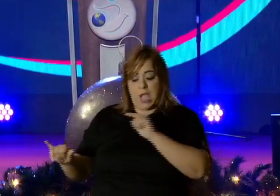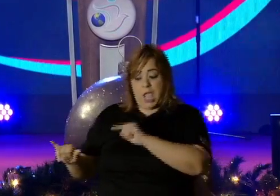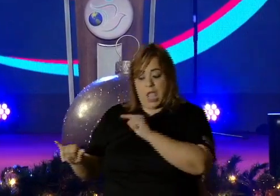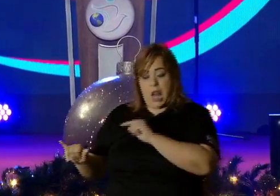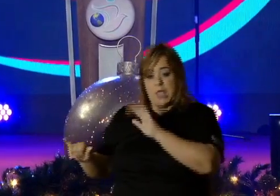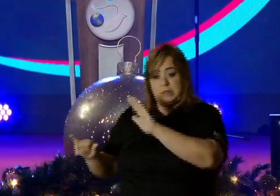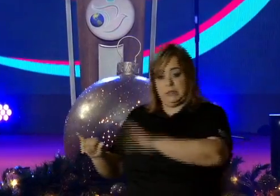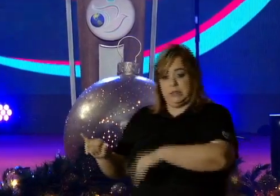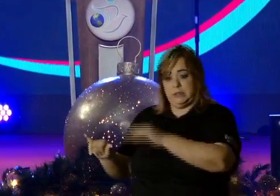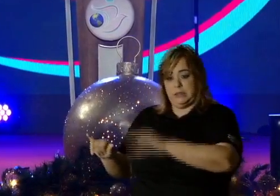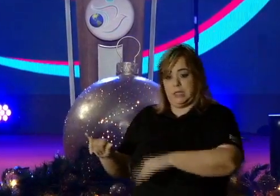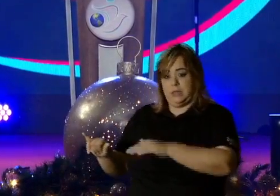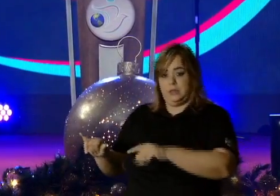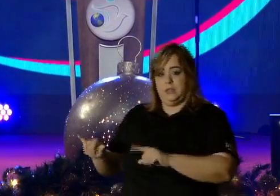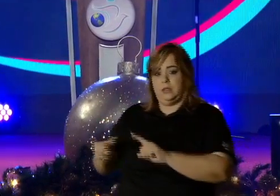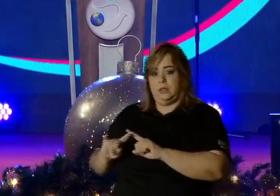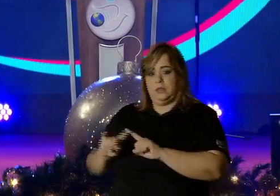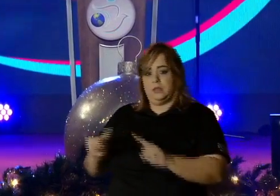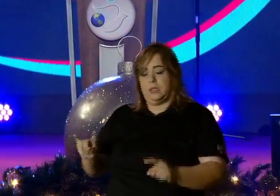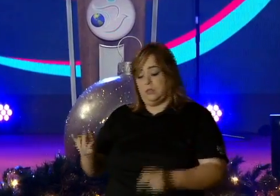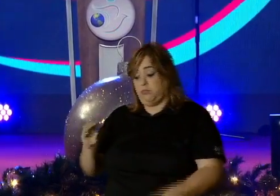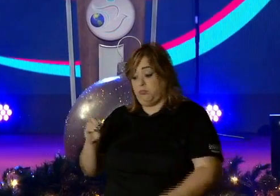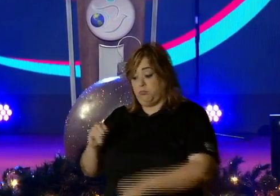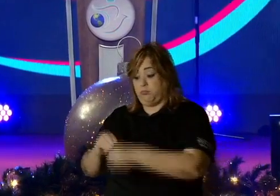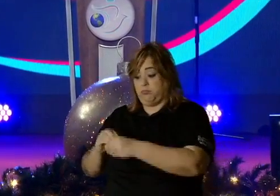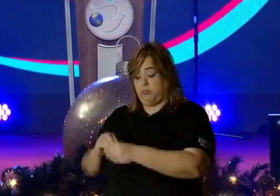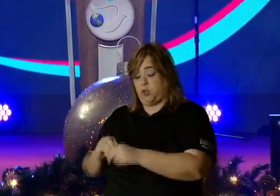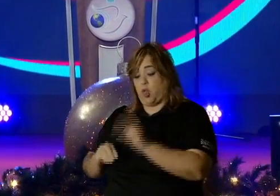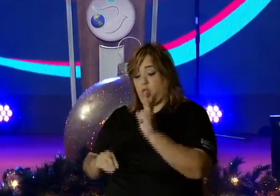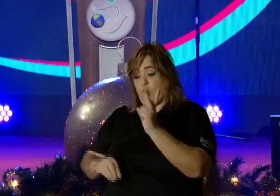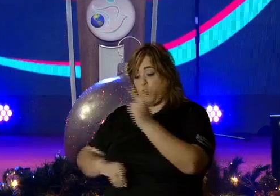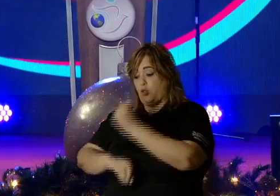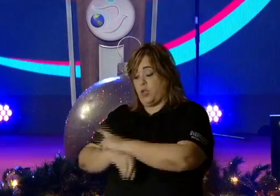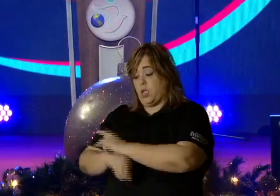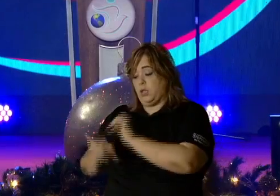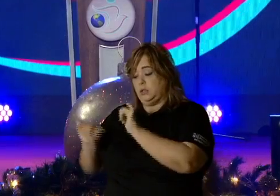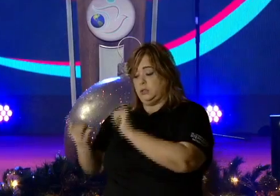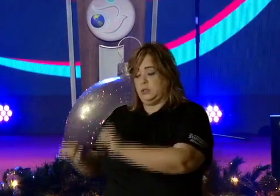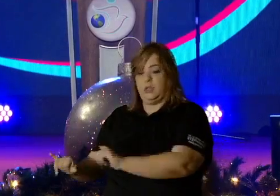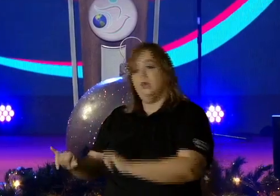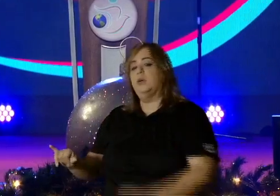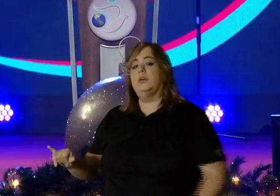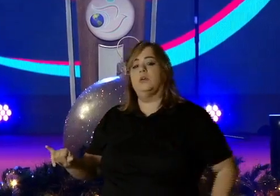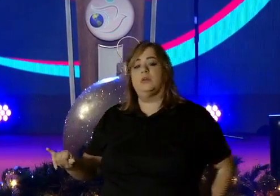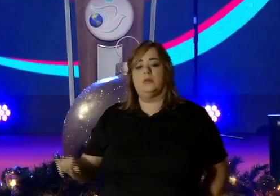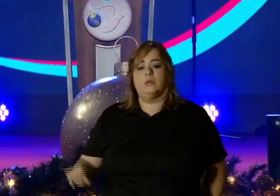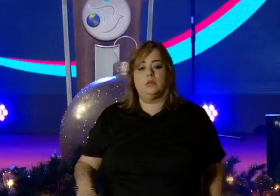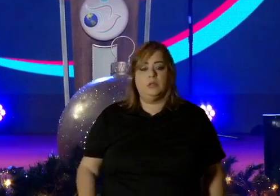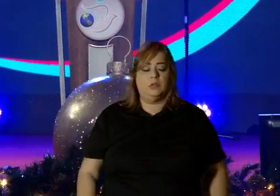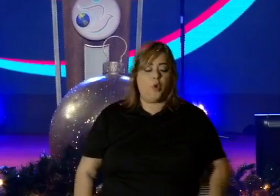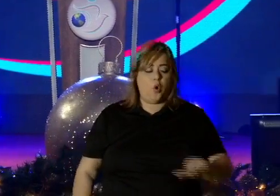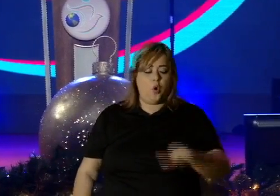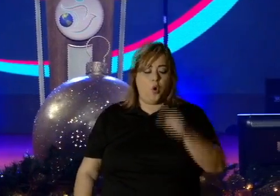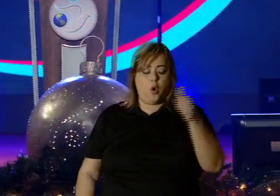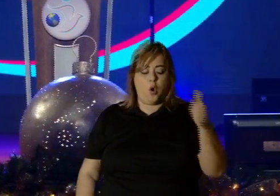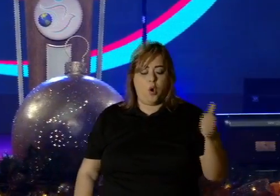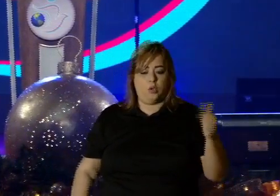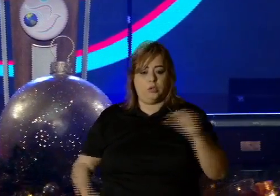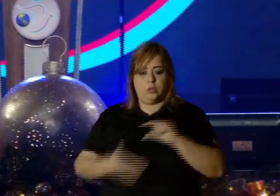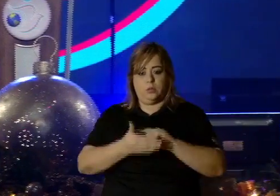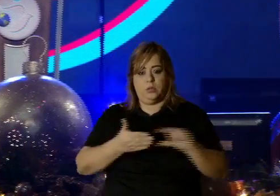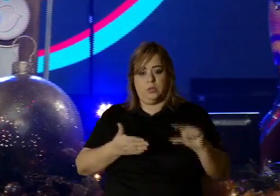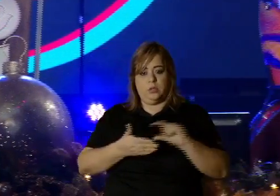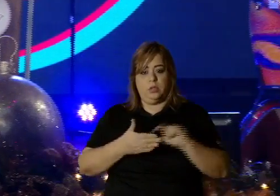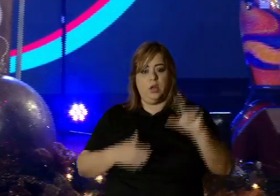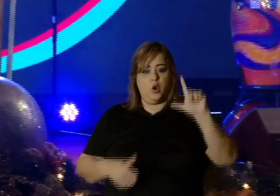tanto así, que se quedó dos días más en el lugar donde él estaba. Siga con el otro verso, vamos a hacer. Luego, después